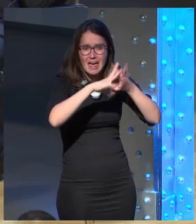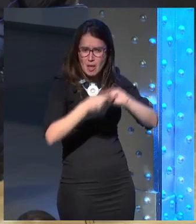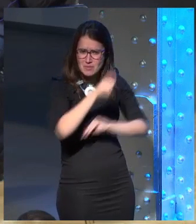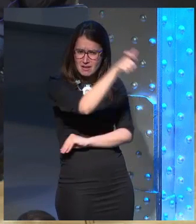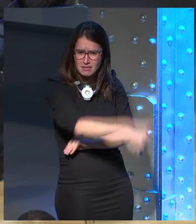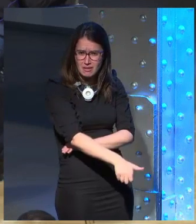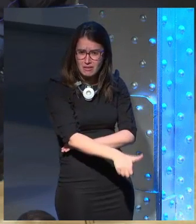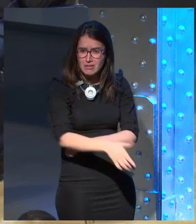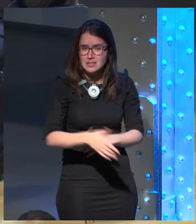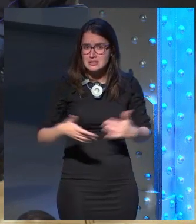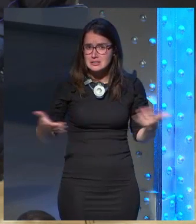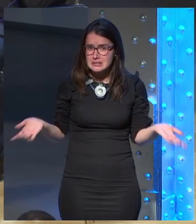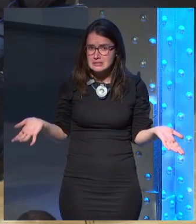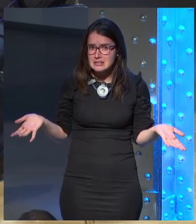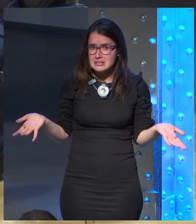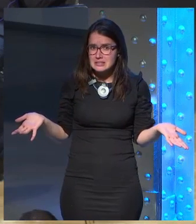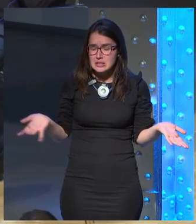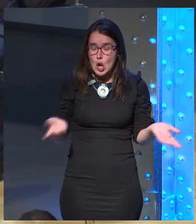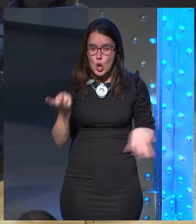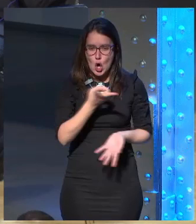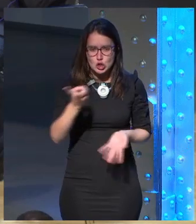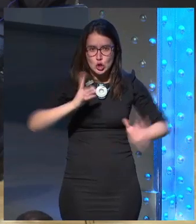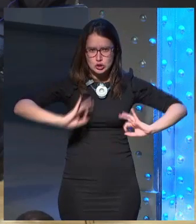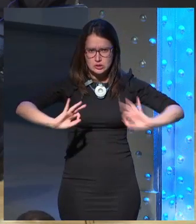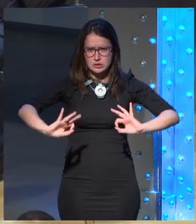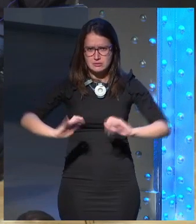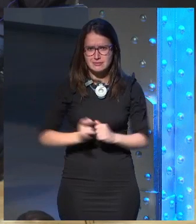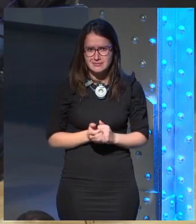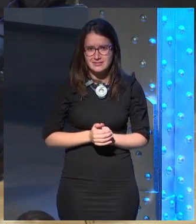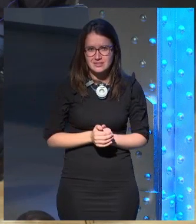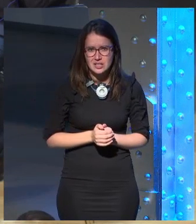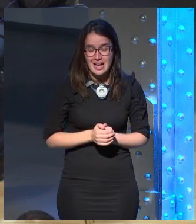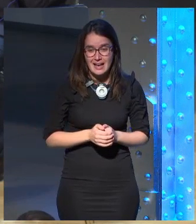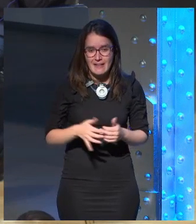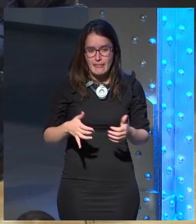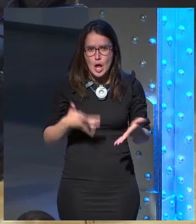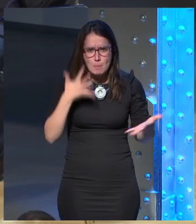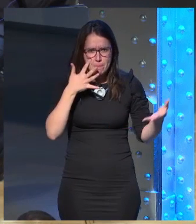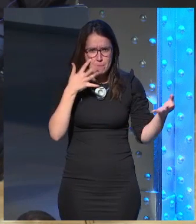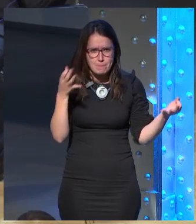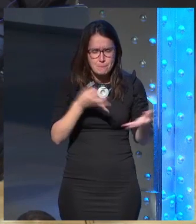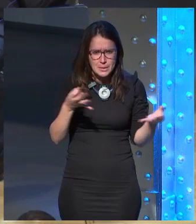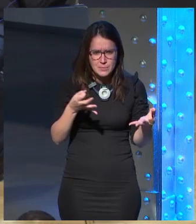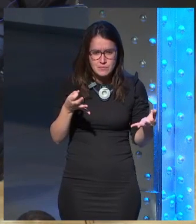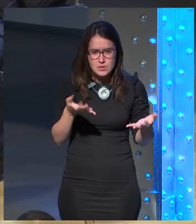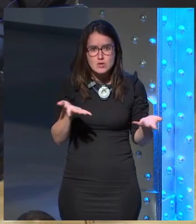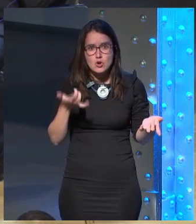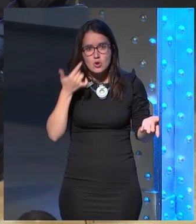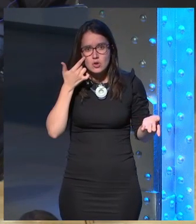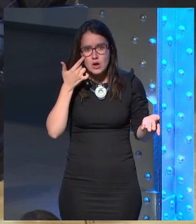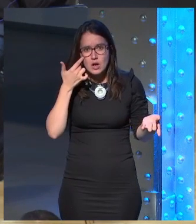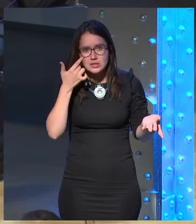It's a better description. Eran así los dos. Hasta poner en riesgo su... Yeah, I think we're both recovering